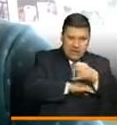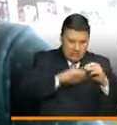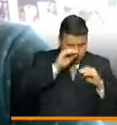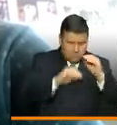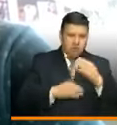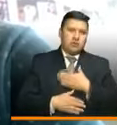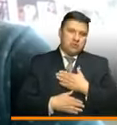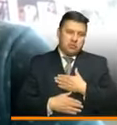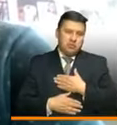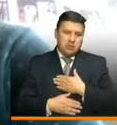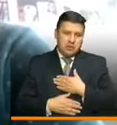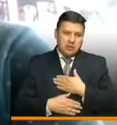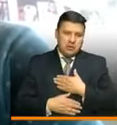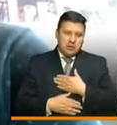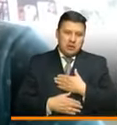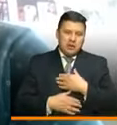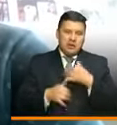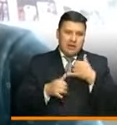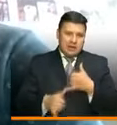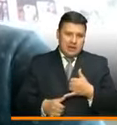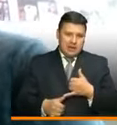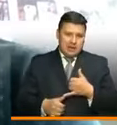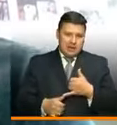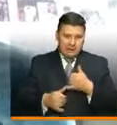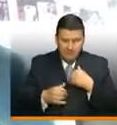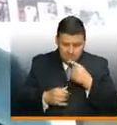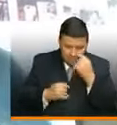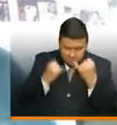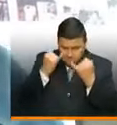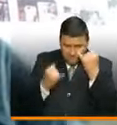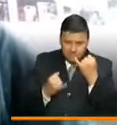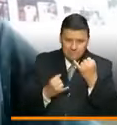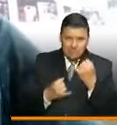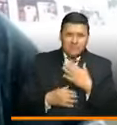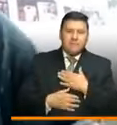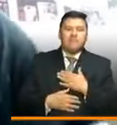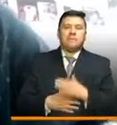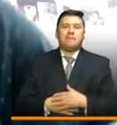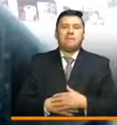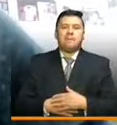y yo que soy pues ingeniero cacharrero, más que cualquier otra cosa.